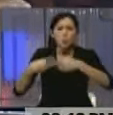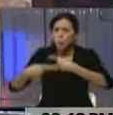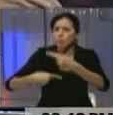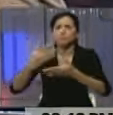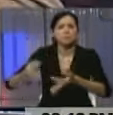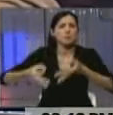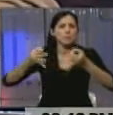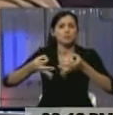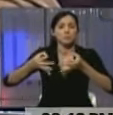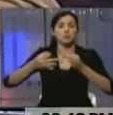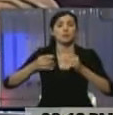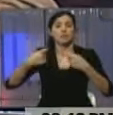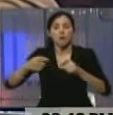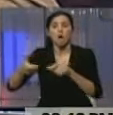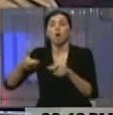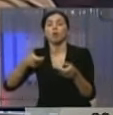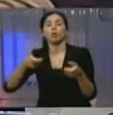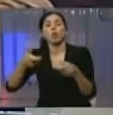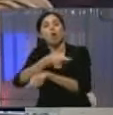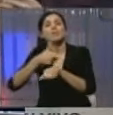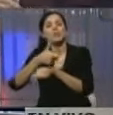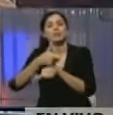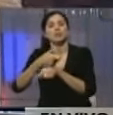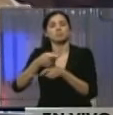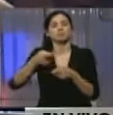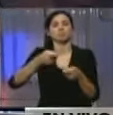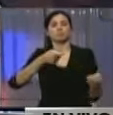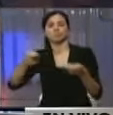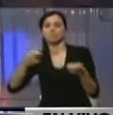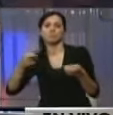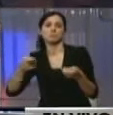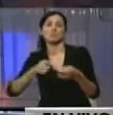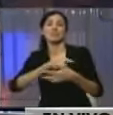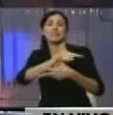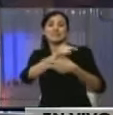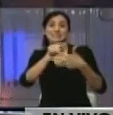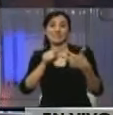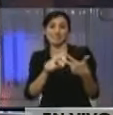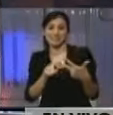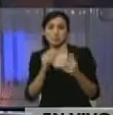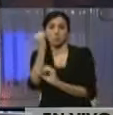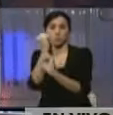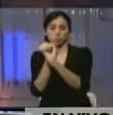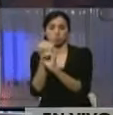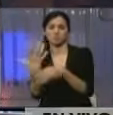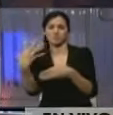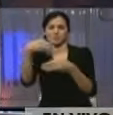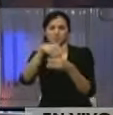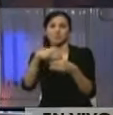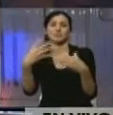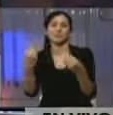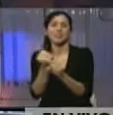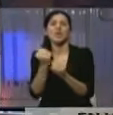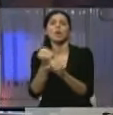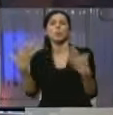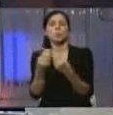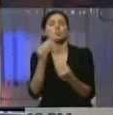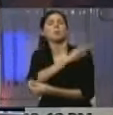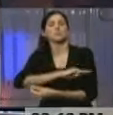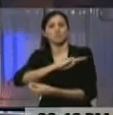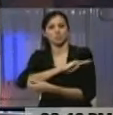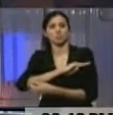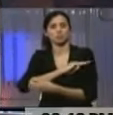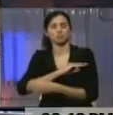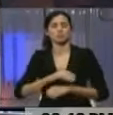la gobernabilidad en estos tres motores fundamentales desde la gran misión, la gobernabilidad